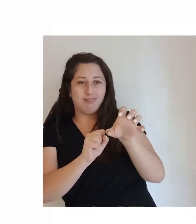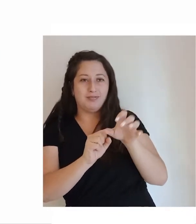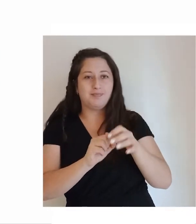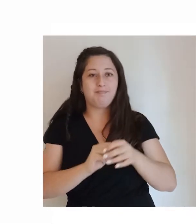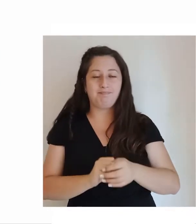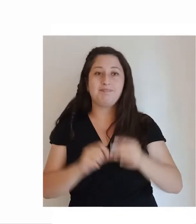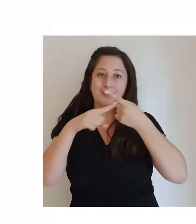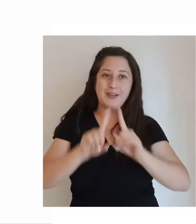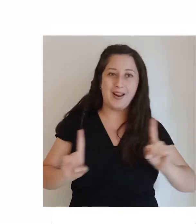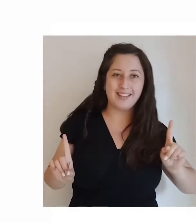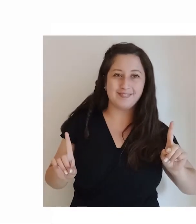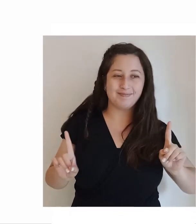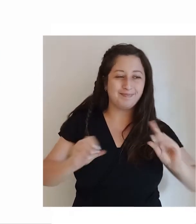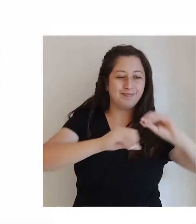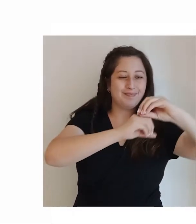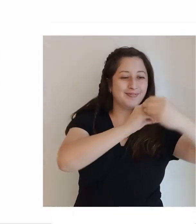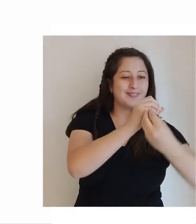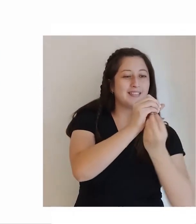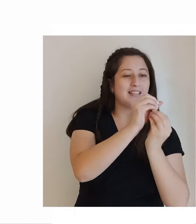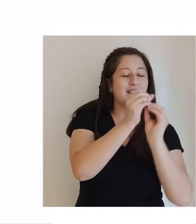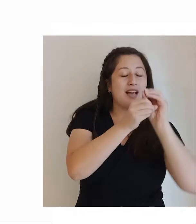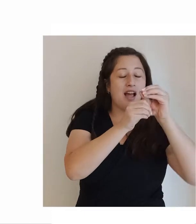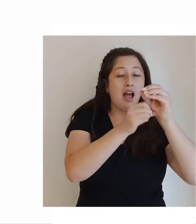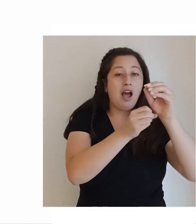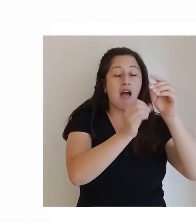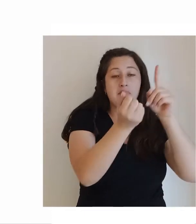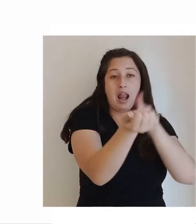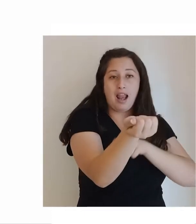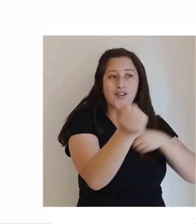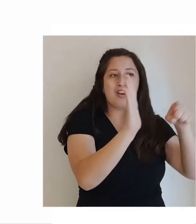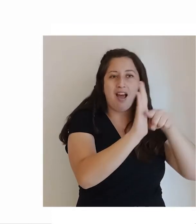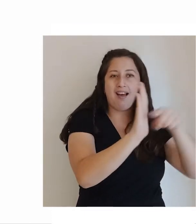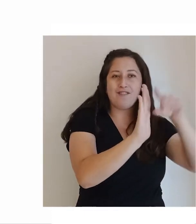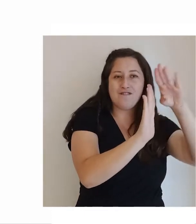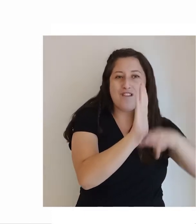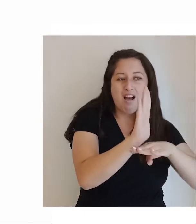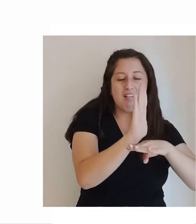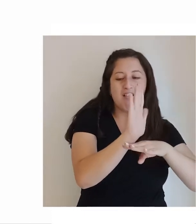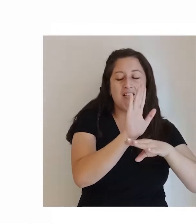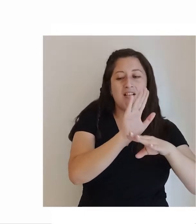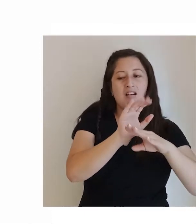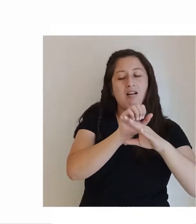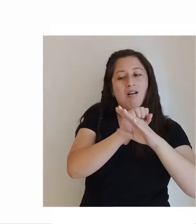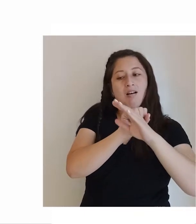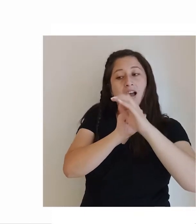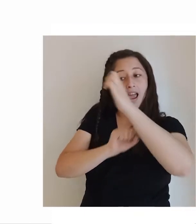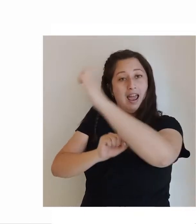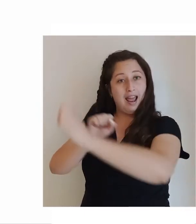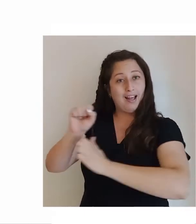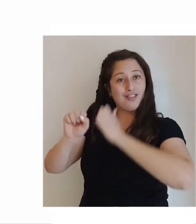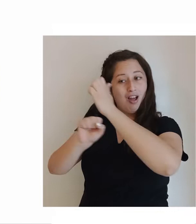Al contrario, los átomos de los elementos menos electronegativos ejercen